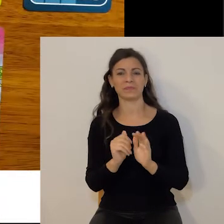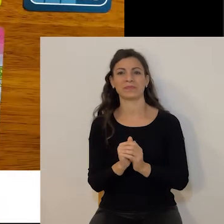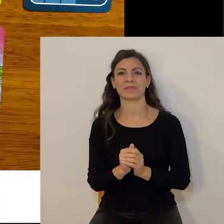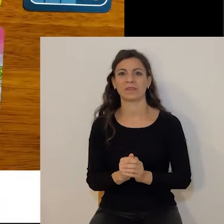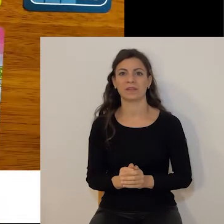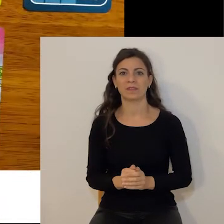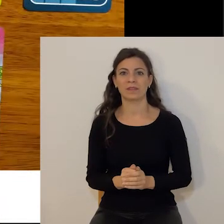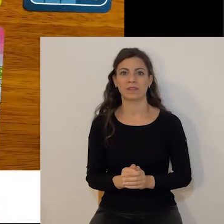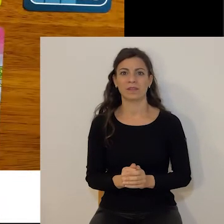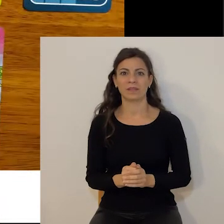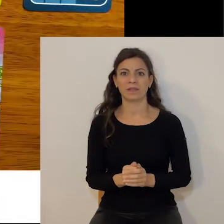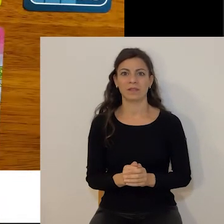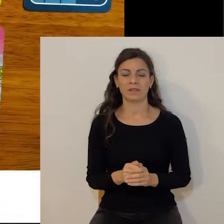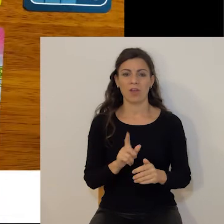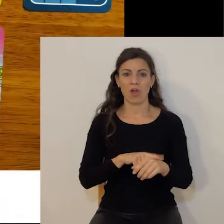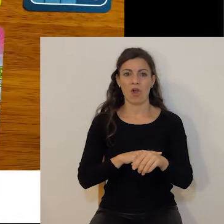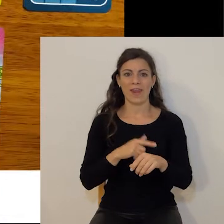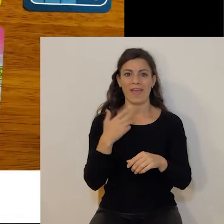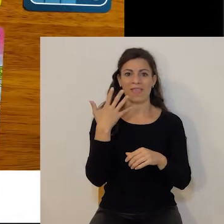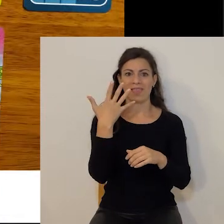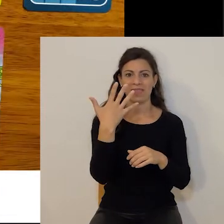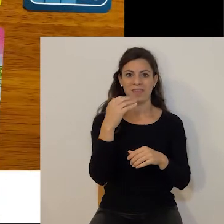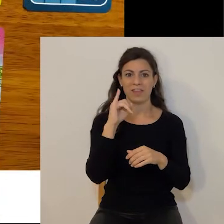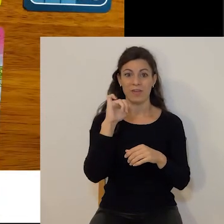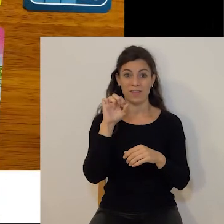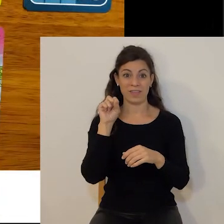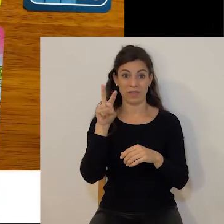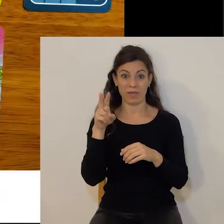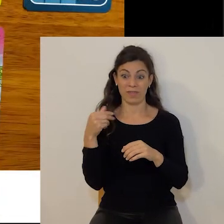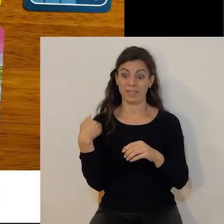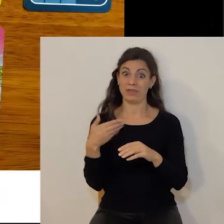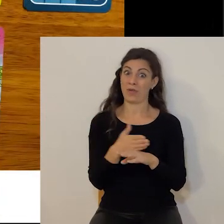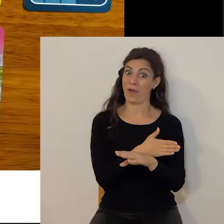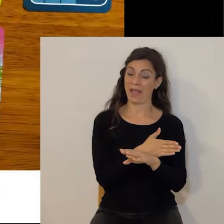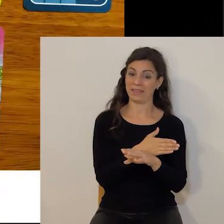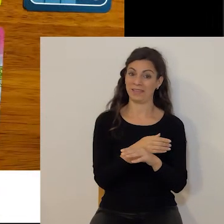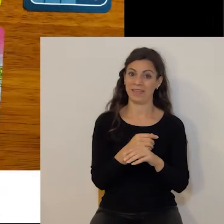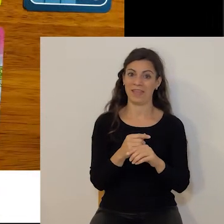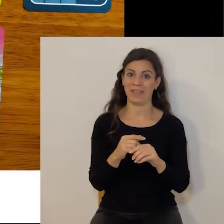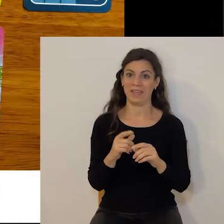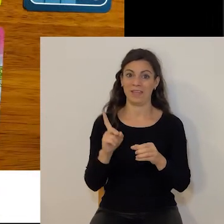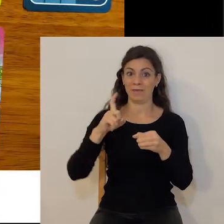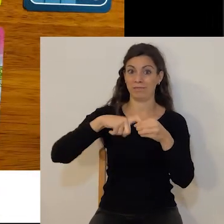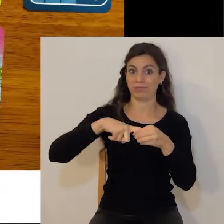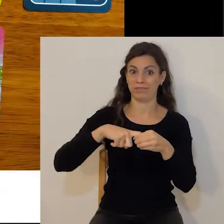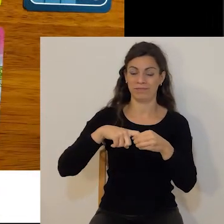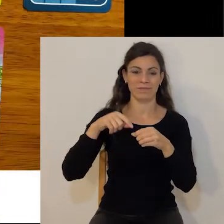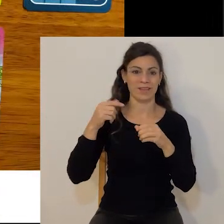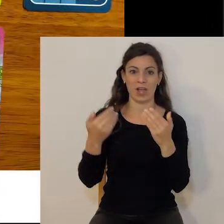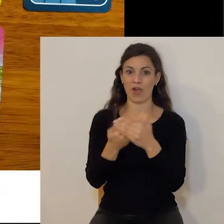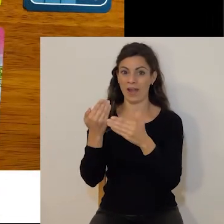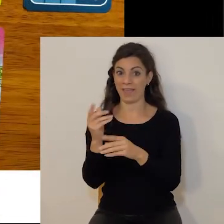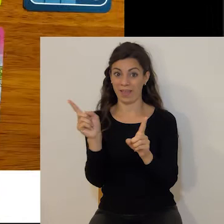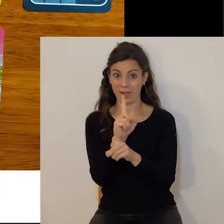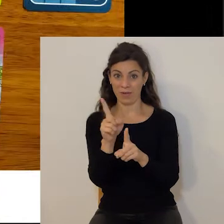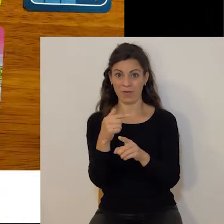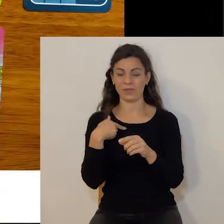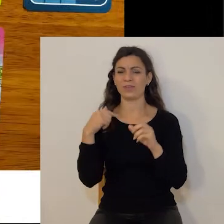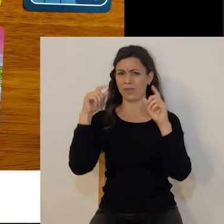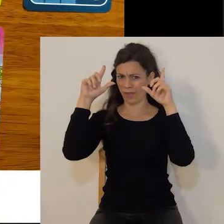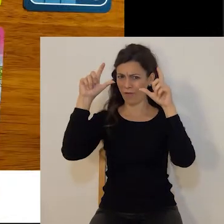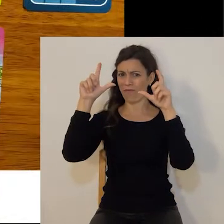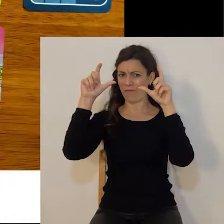las 5:12, que todavía no me había conectado, digo, voy a poner una fotografía y la he puesto encima